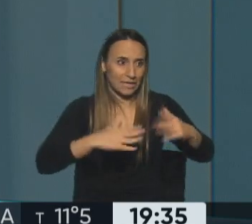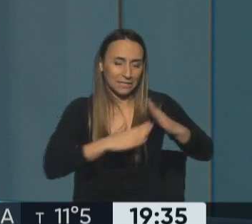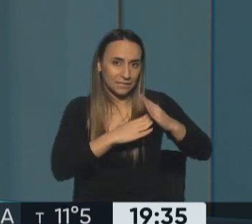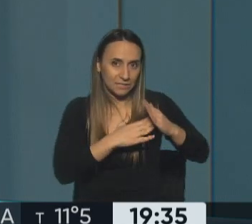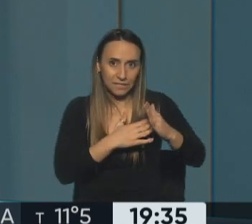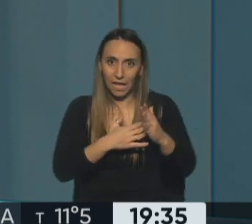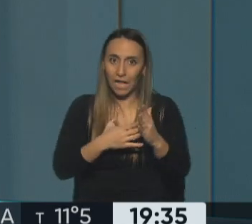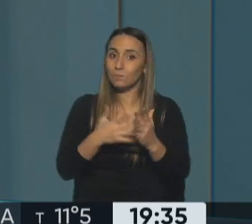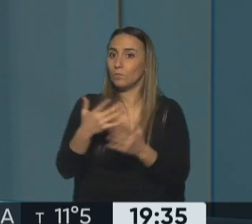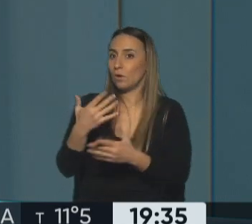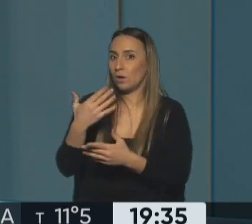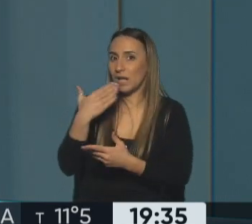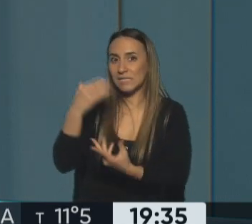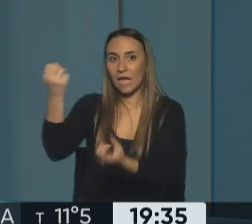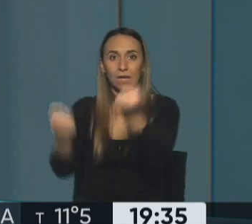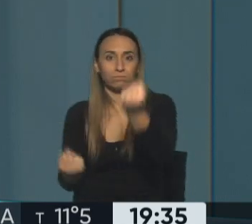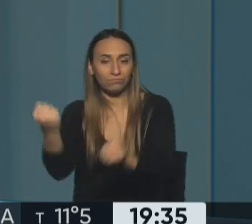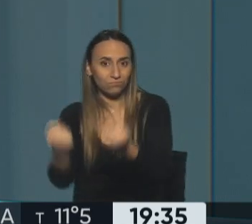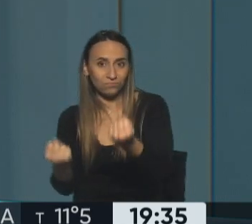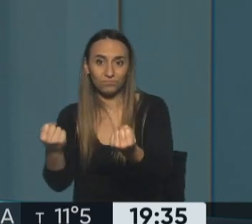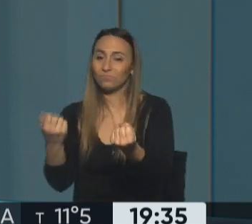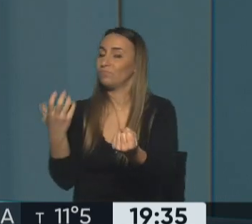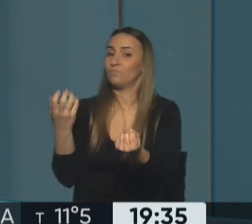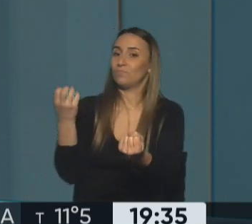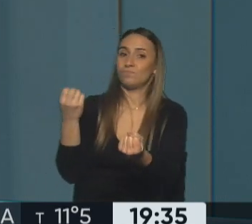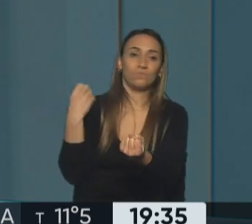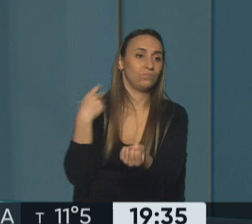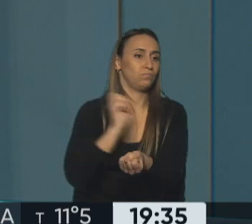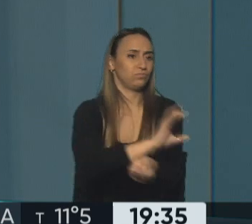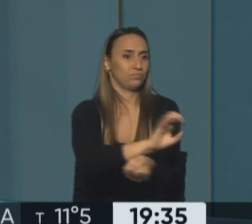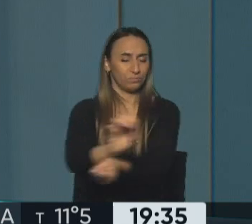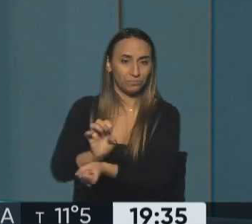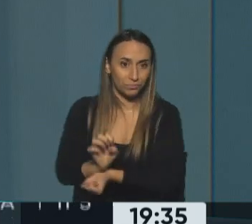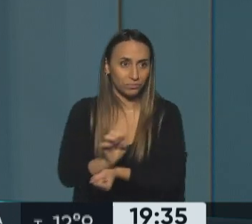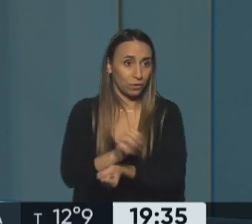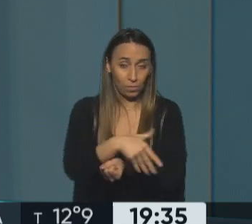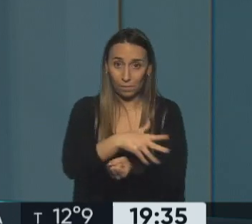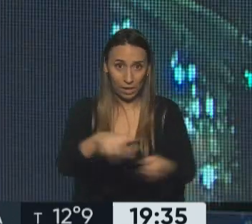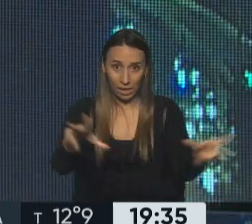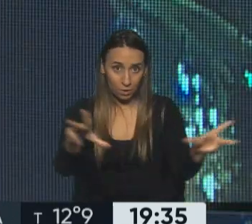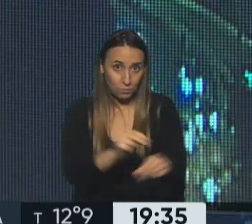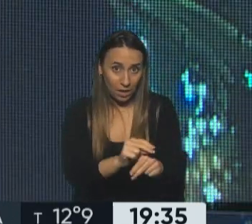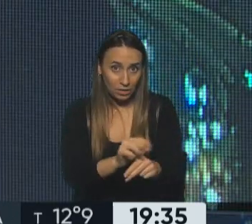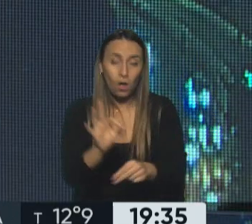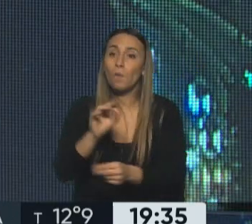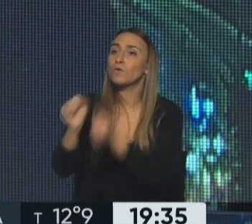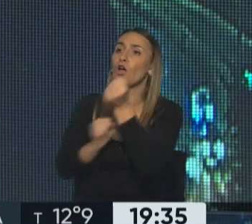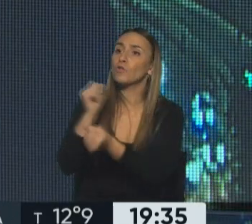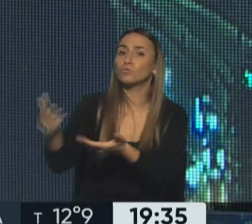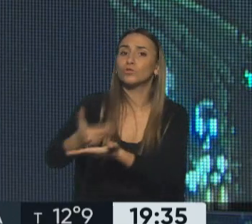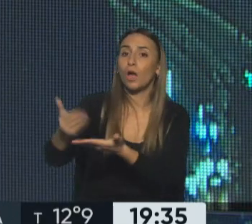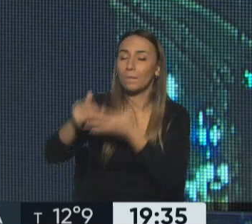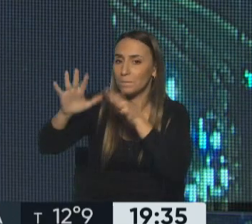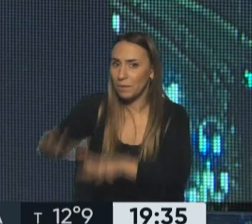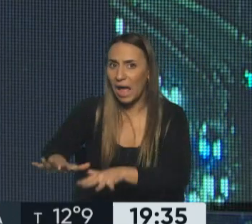en un punto de no retorno o todavía la producción no se para? No, todavía estamos en una situación crítica, pero no es